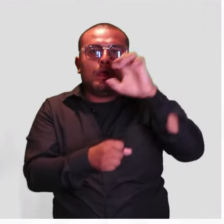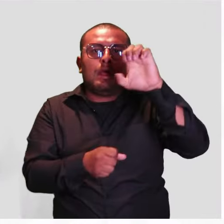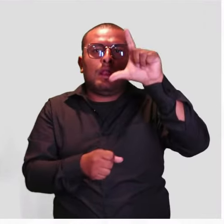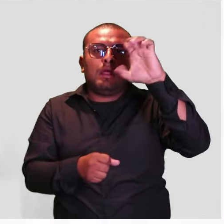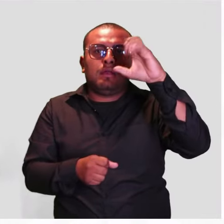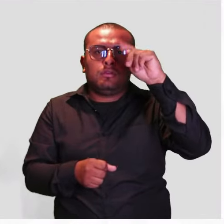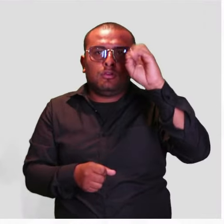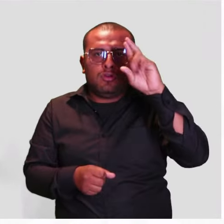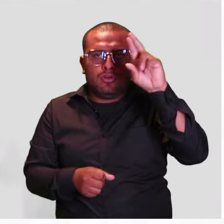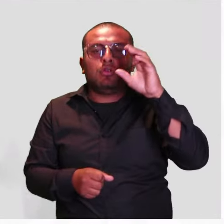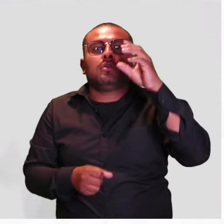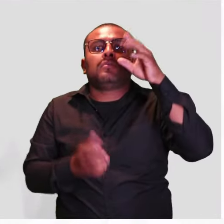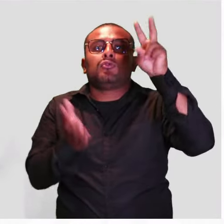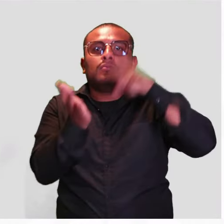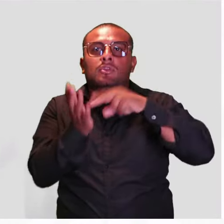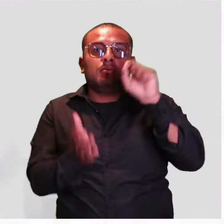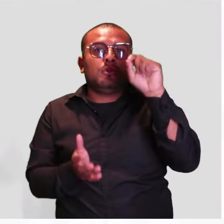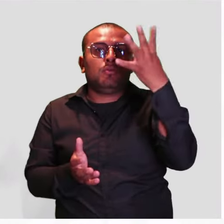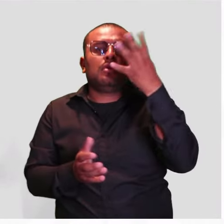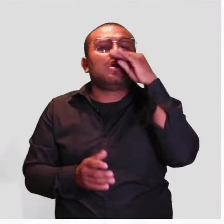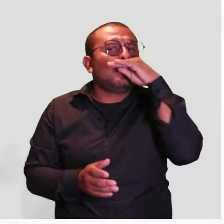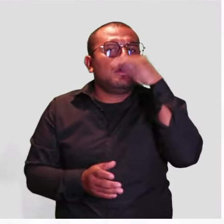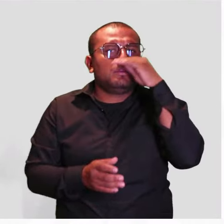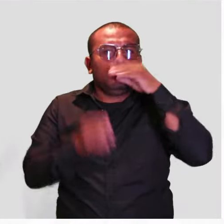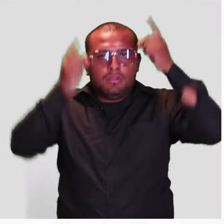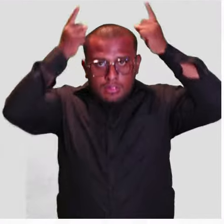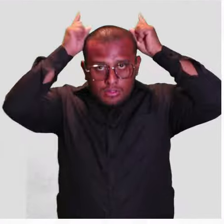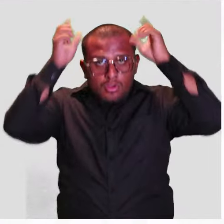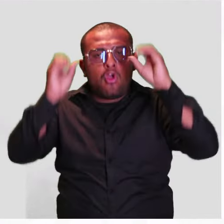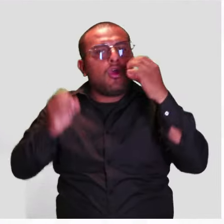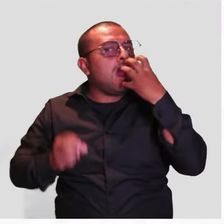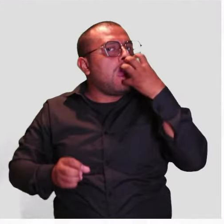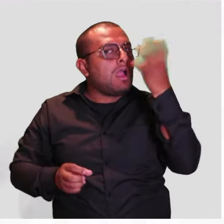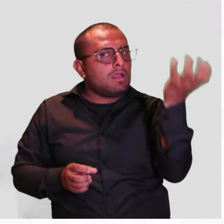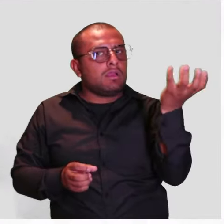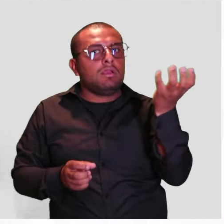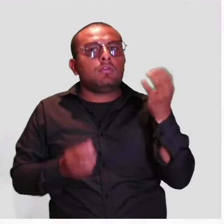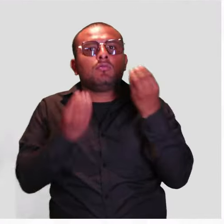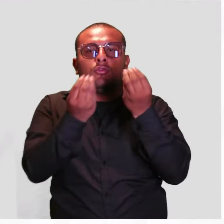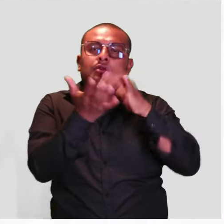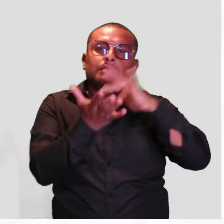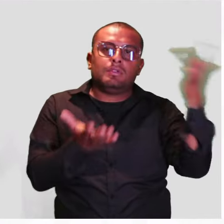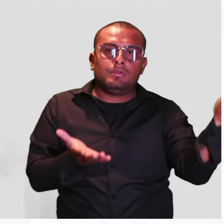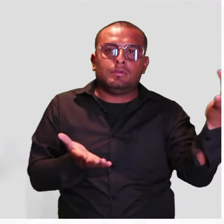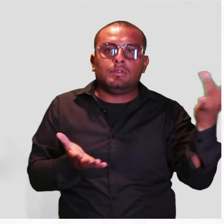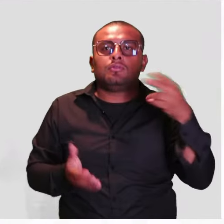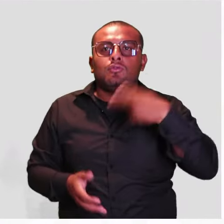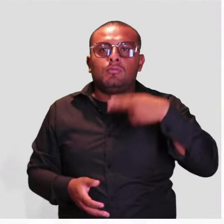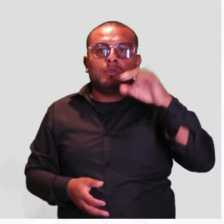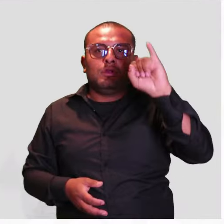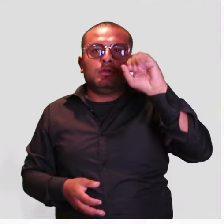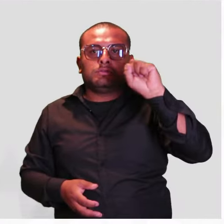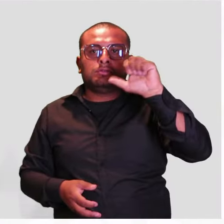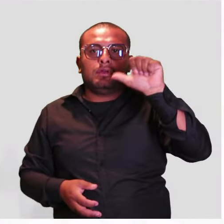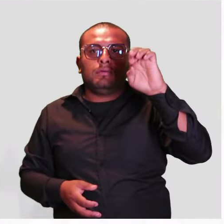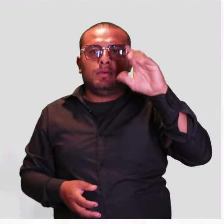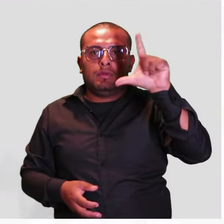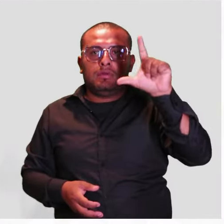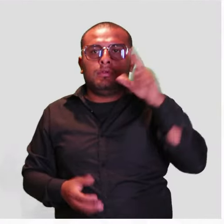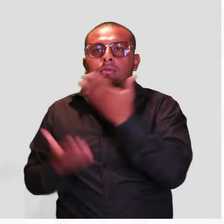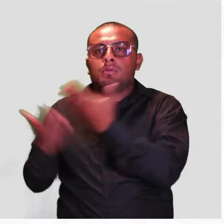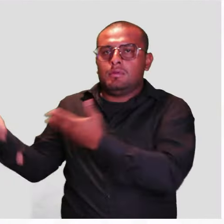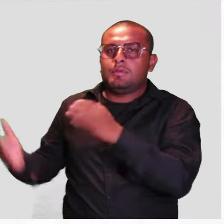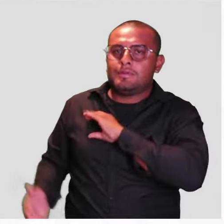alguno y está disponible para iOS y Android. Muchísimas gracias. Yo soy Isabel Posadas. Mi querida Mari Carmen, un placer compartir este espacio. Querida